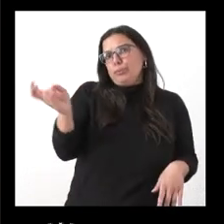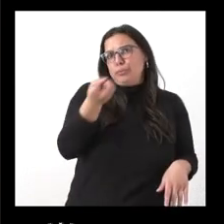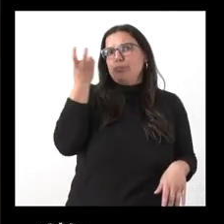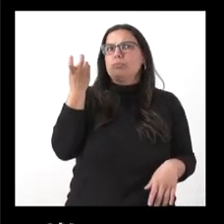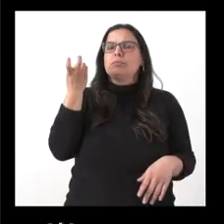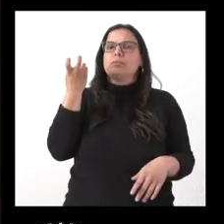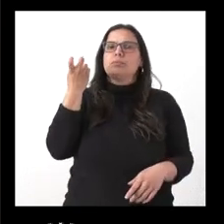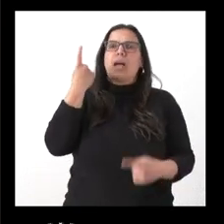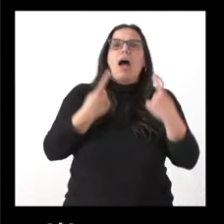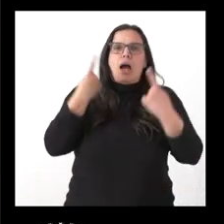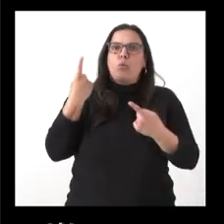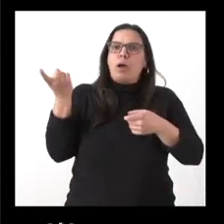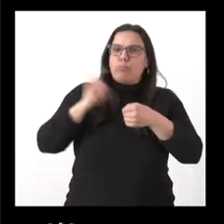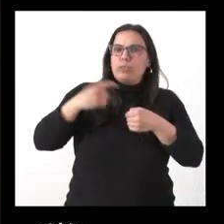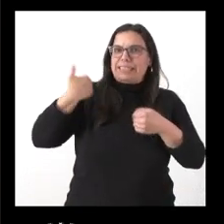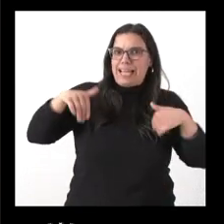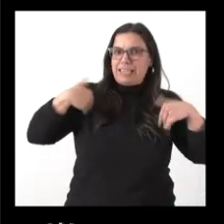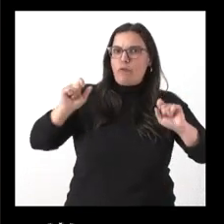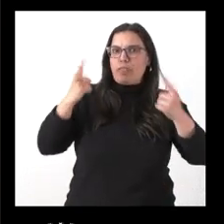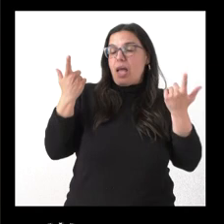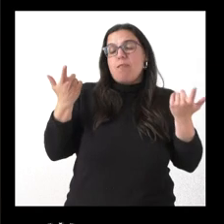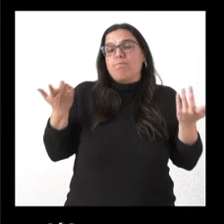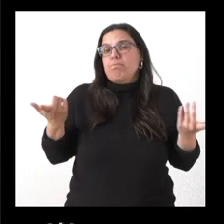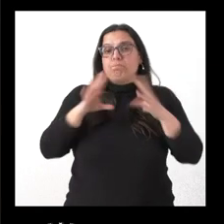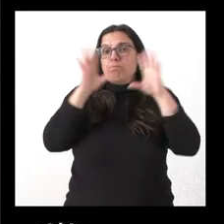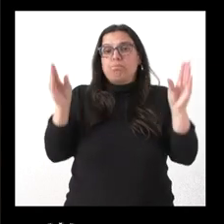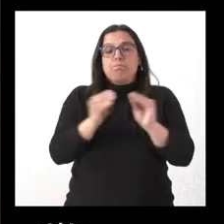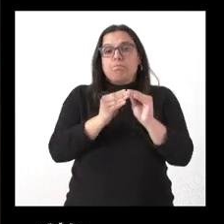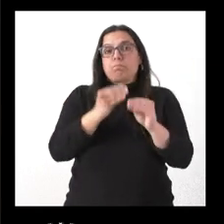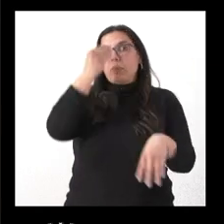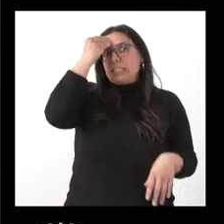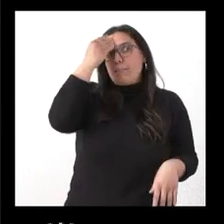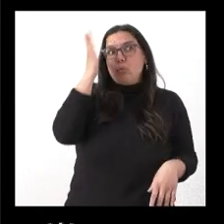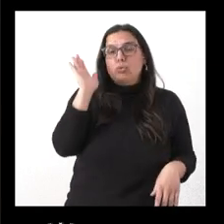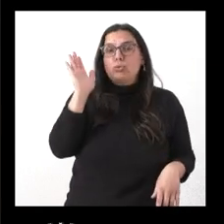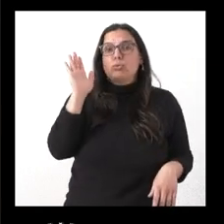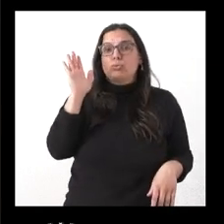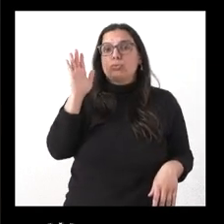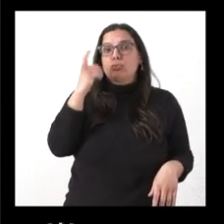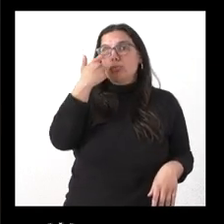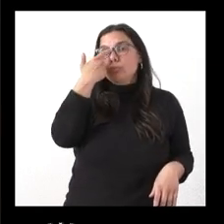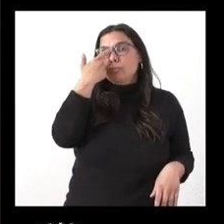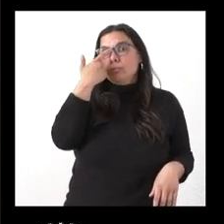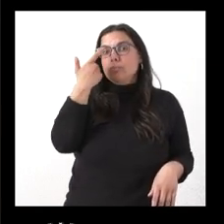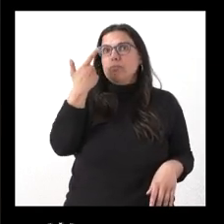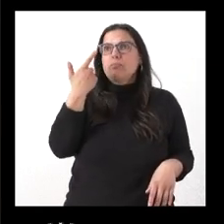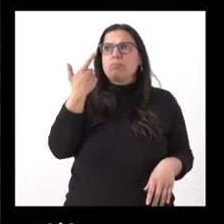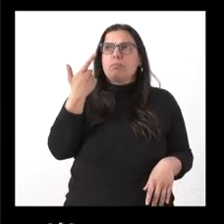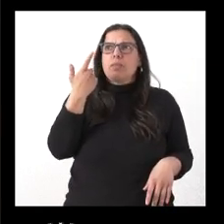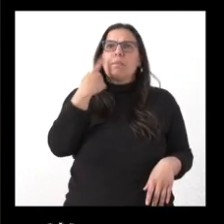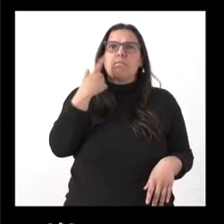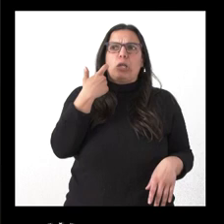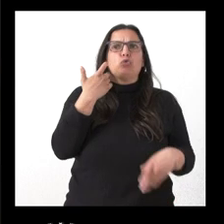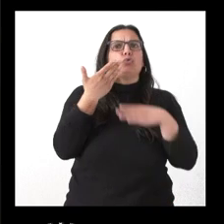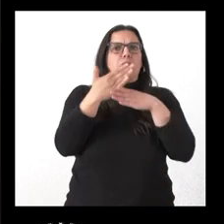hay alguna alguna adherida y por lo tanto En definitiva creemos que va a haber un marco suficiente de